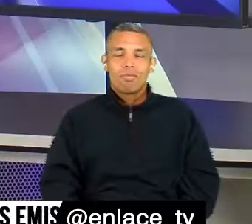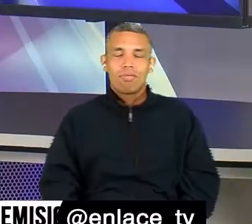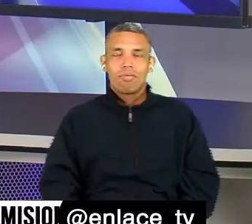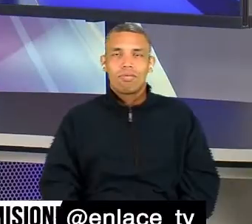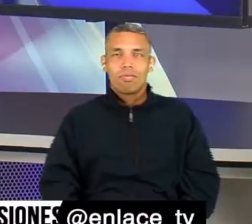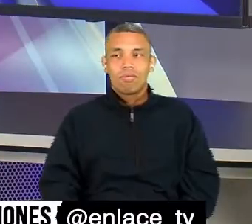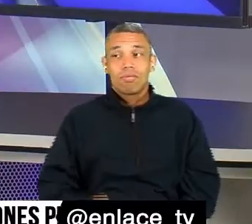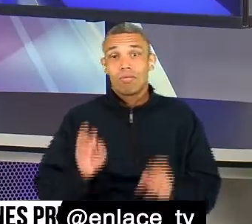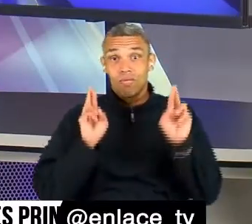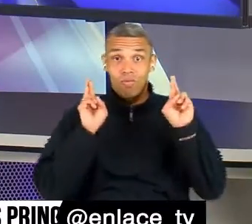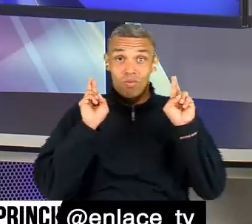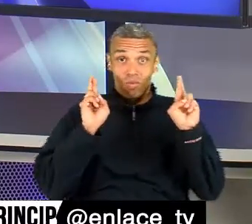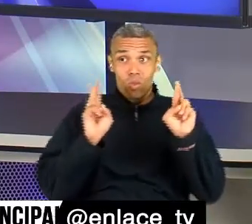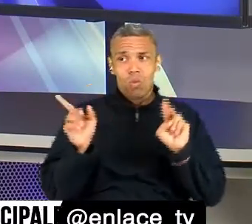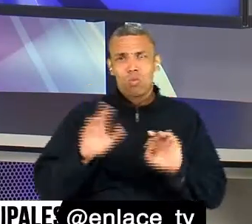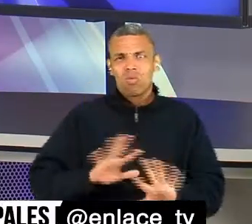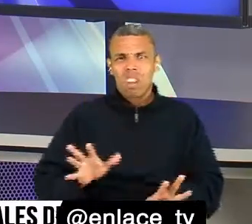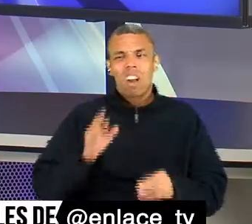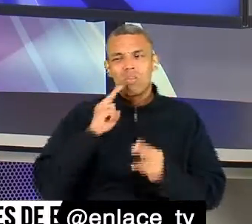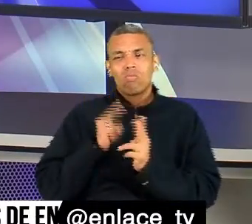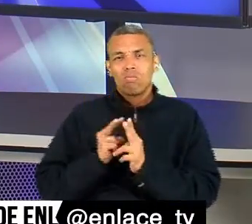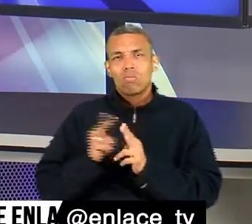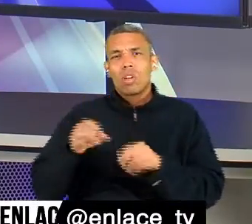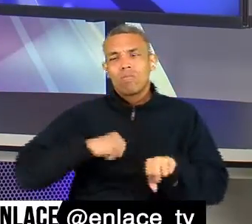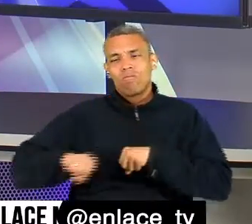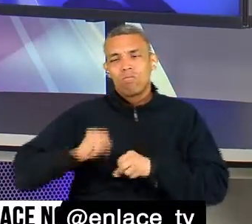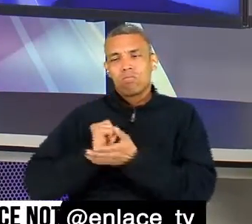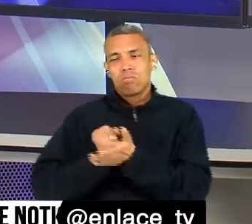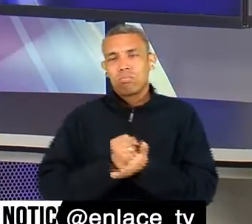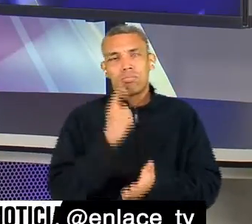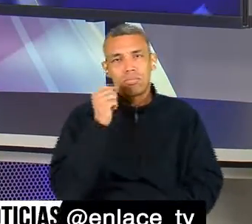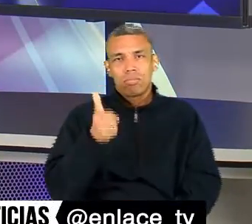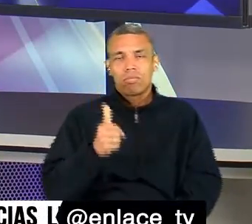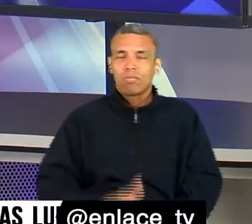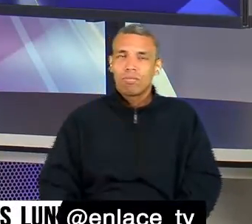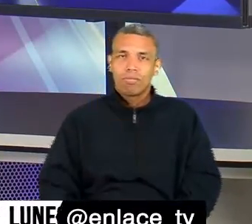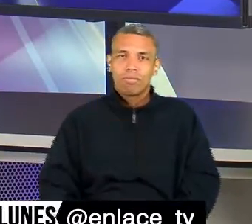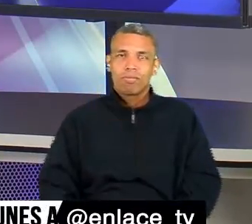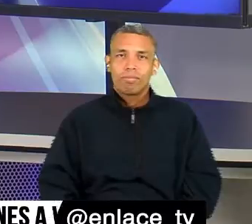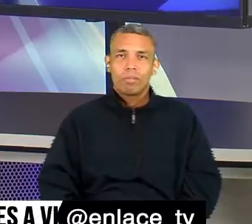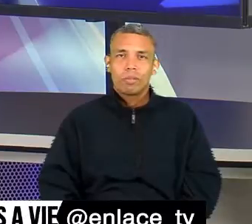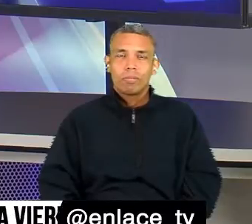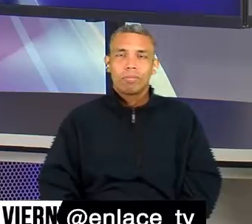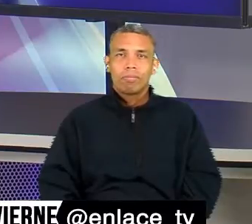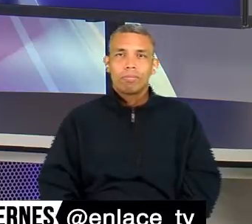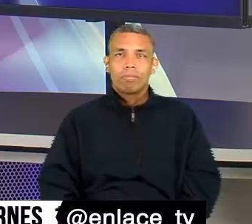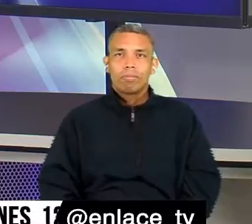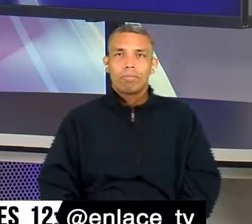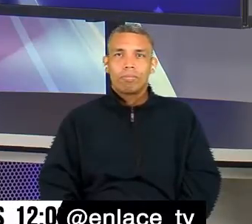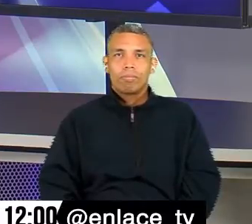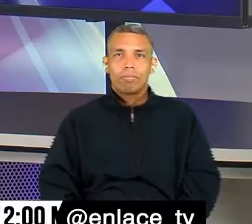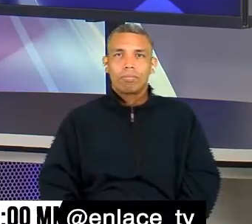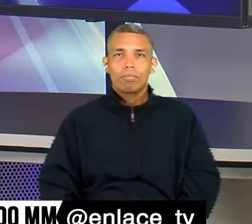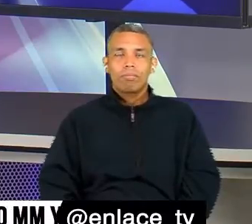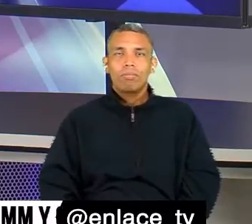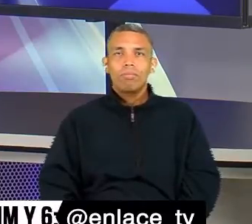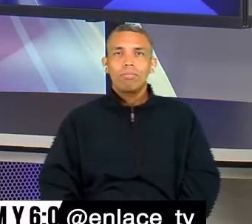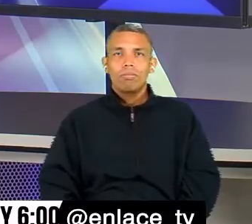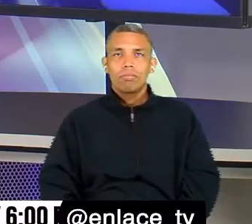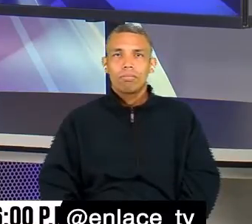Suerte, para nosotros su trabajo ya es de gran admiración. Y esta ha sido la información más importante de nuestra ciudad y región. Antes